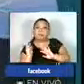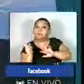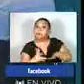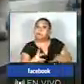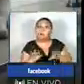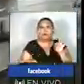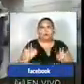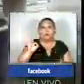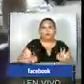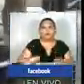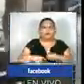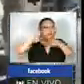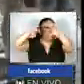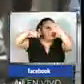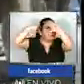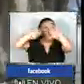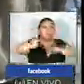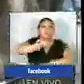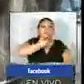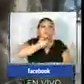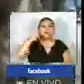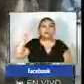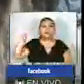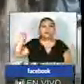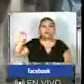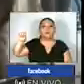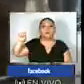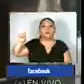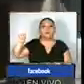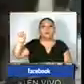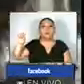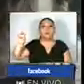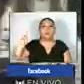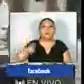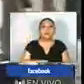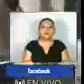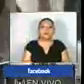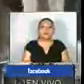impunidad. Imágenes y reporte de Néstor Hernández, Noticiero Hechos.